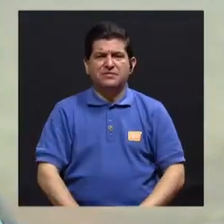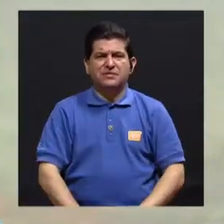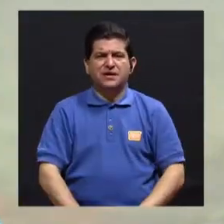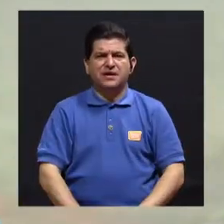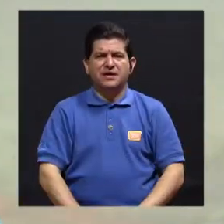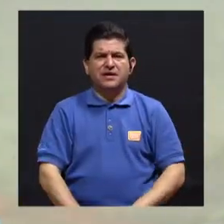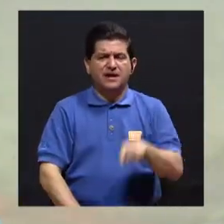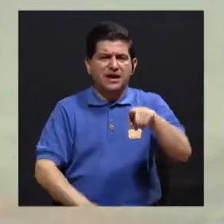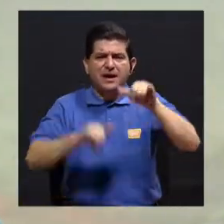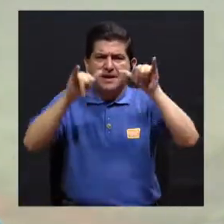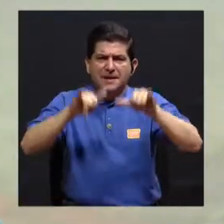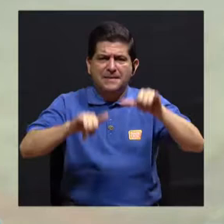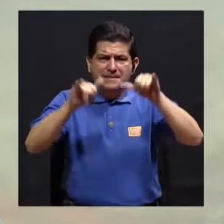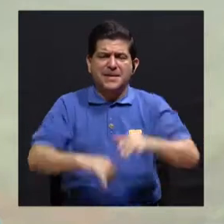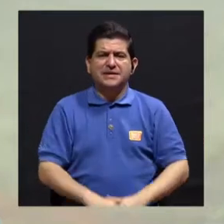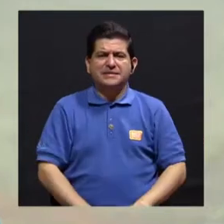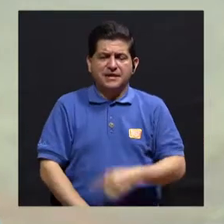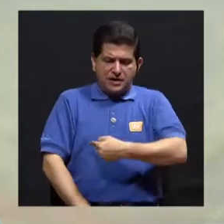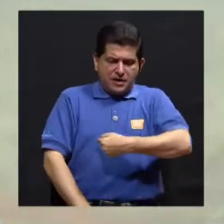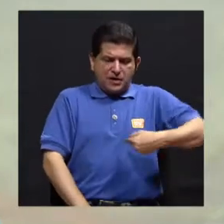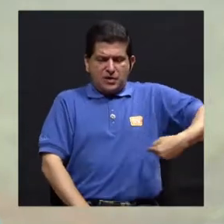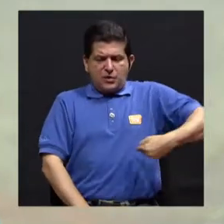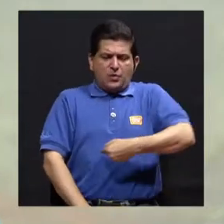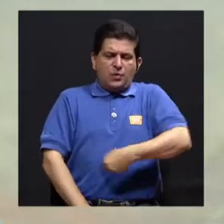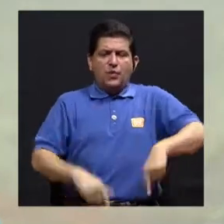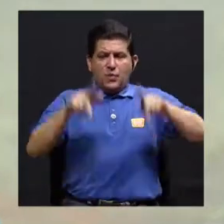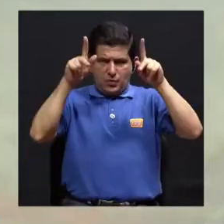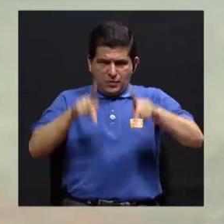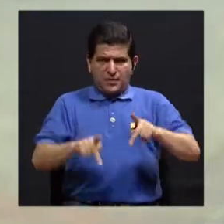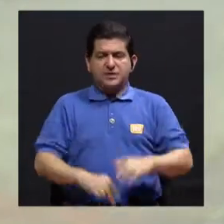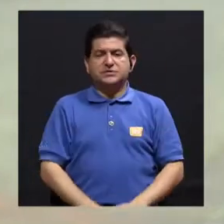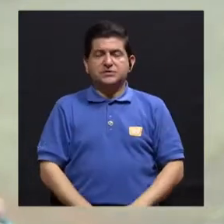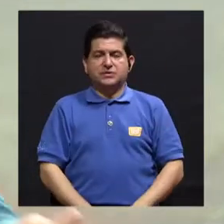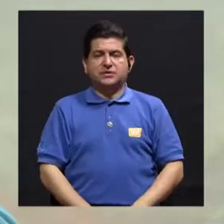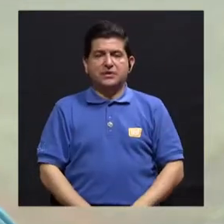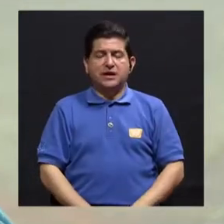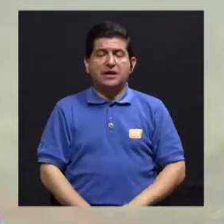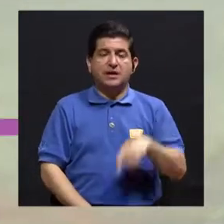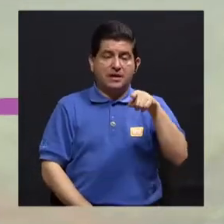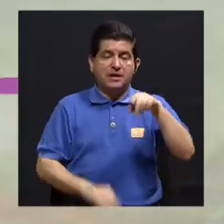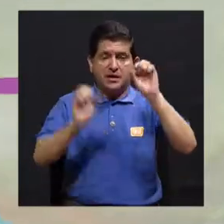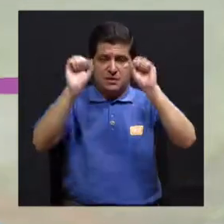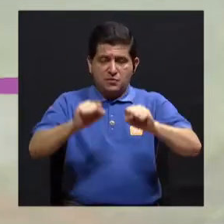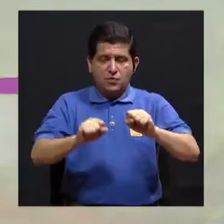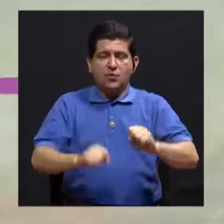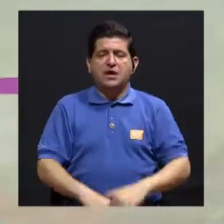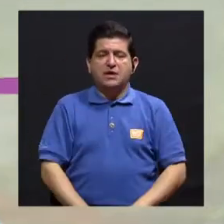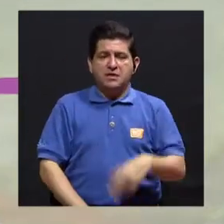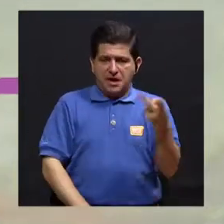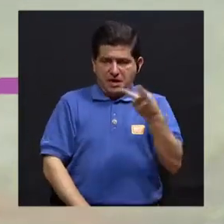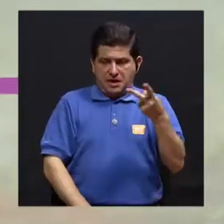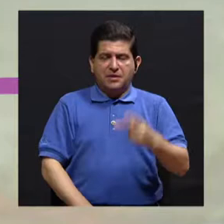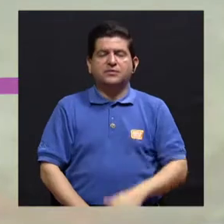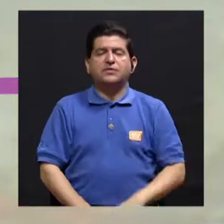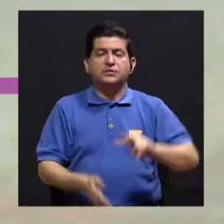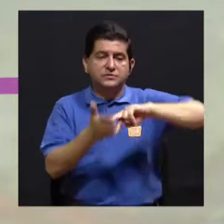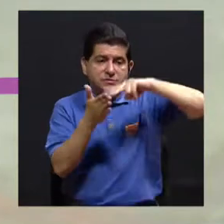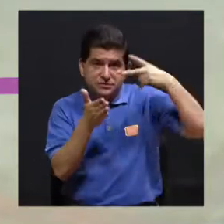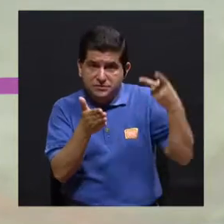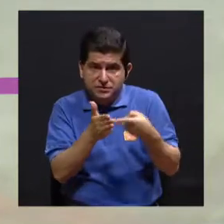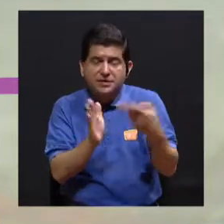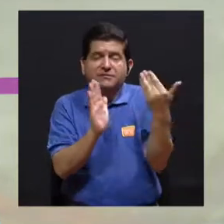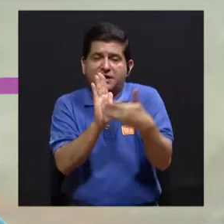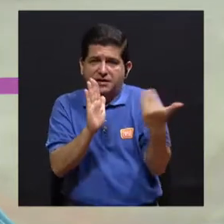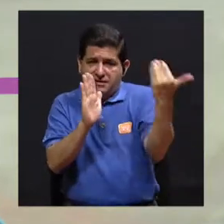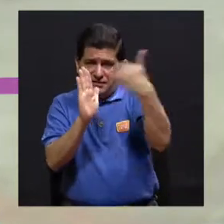se presentan o se mantienen en el intestino de las personas, ya sea intestino grueso o delgado. Y por lo general, lo que van a causar